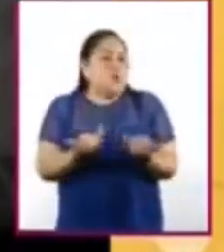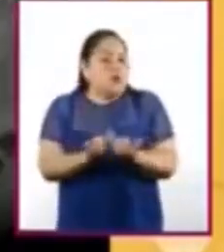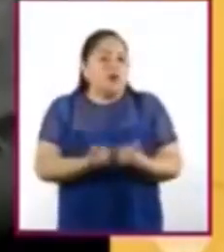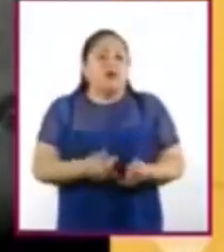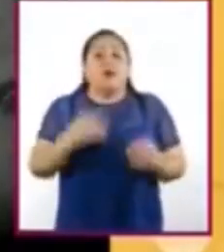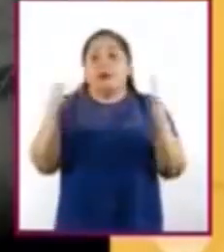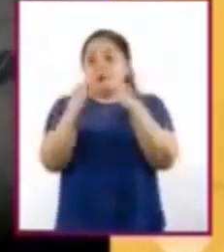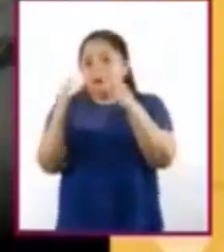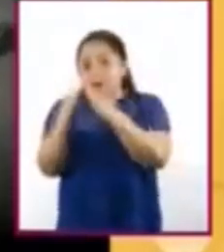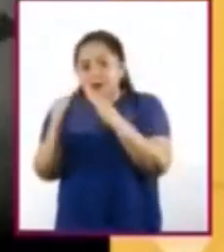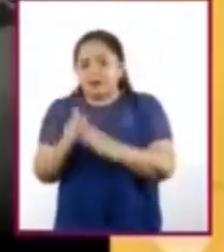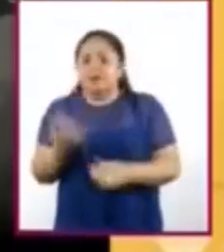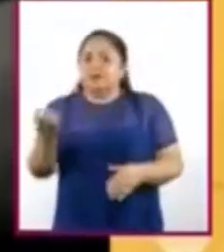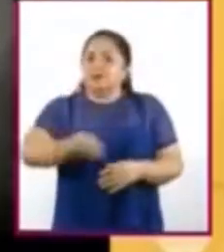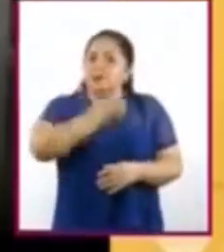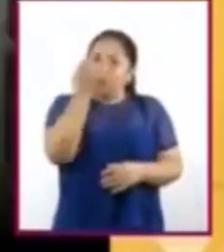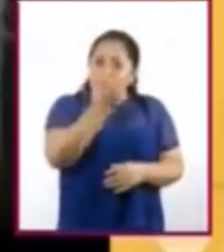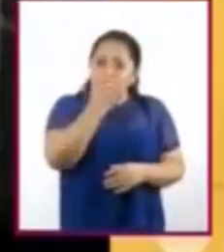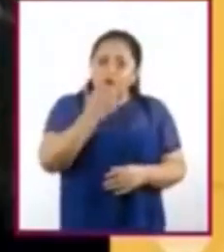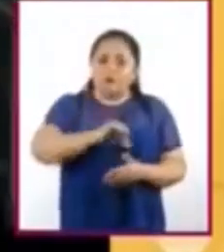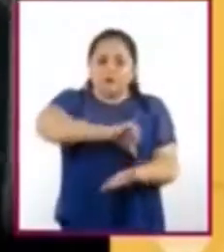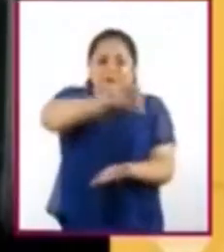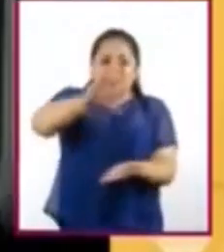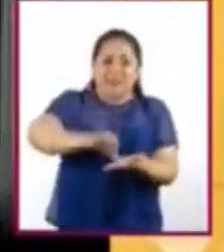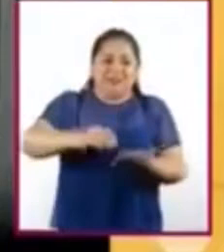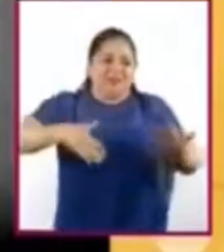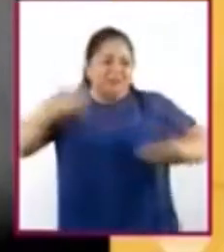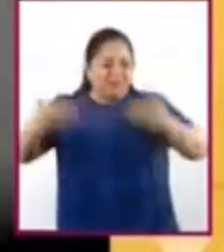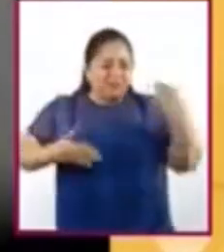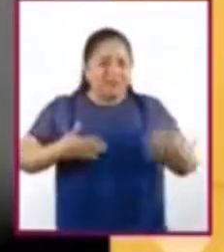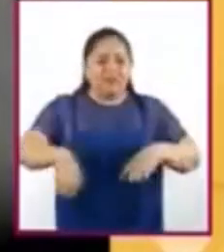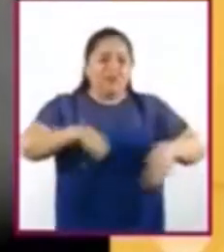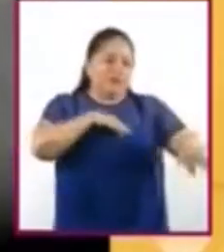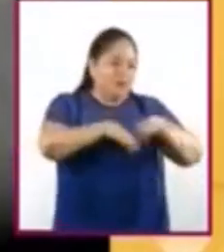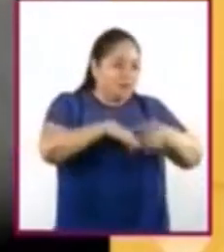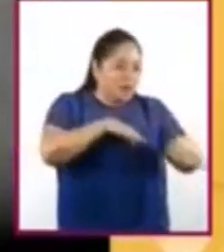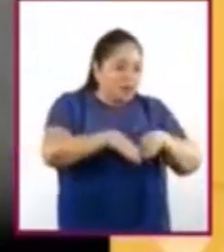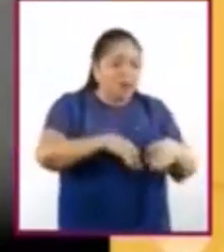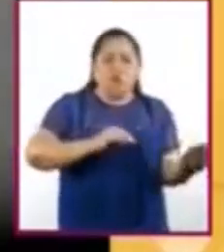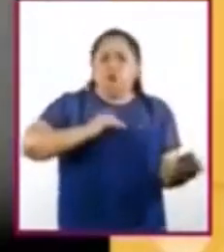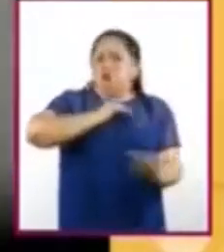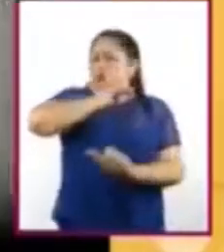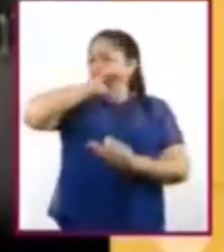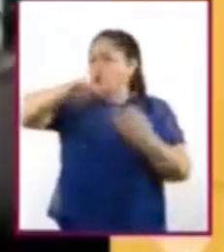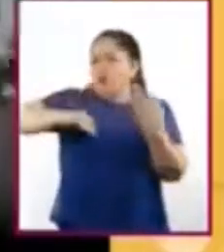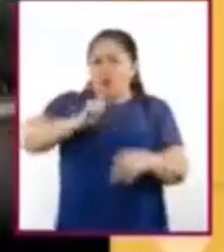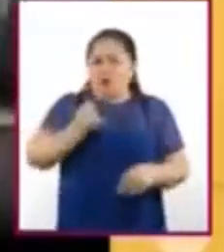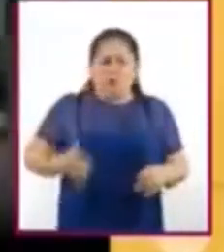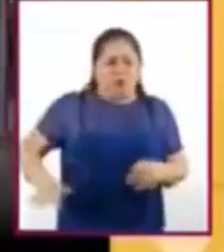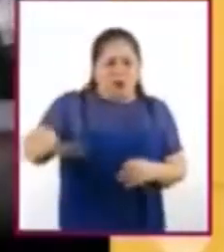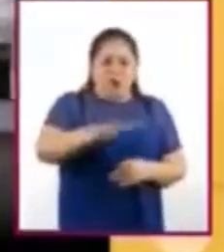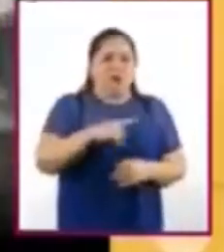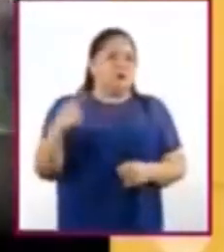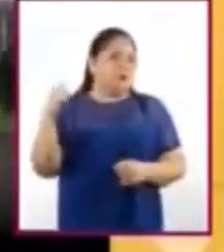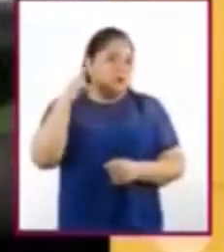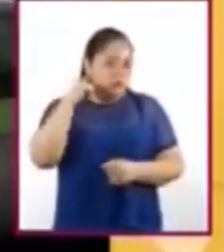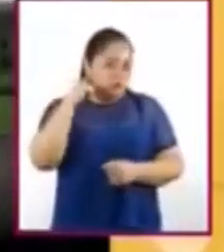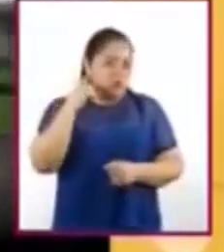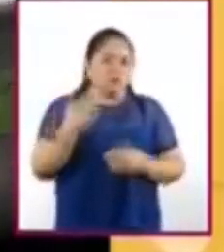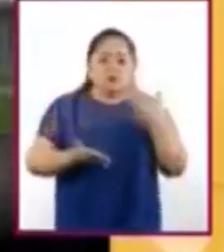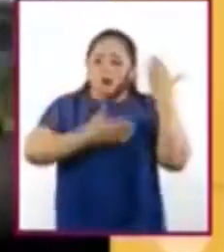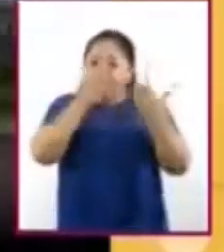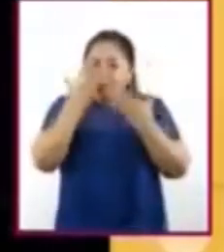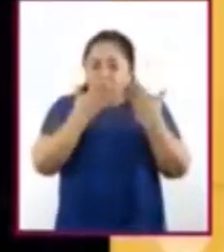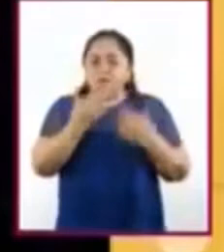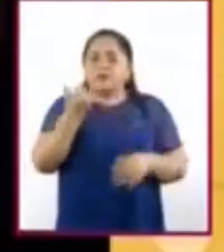las casas, las escuelas, los centros de diversión, de trabajo, todo lo que nos rodea, escuchamos,